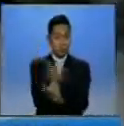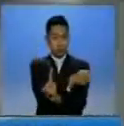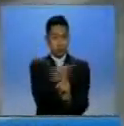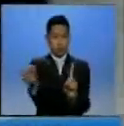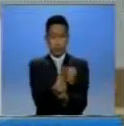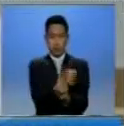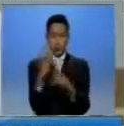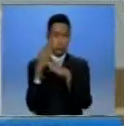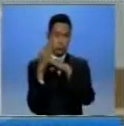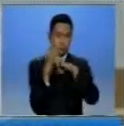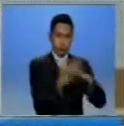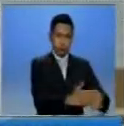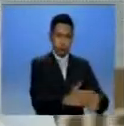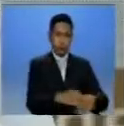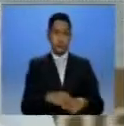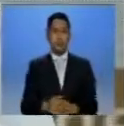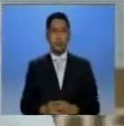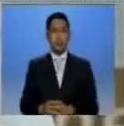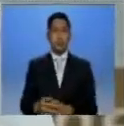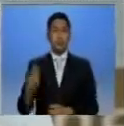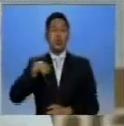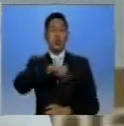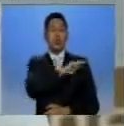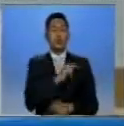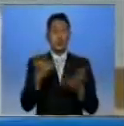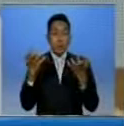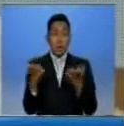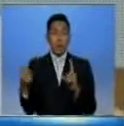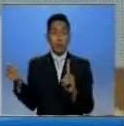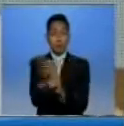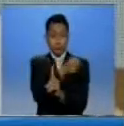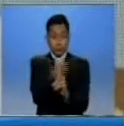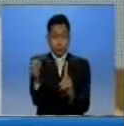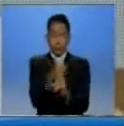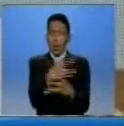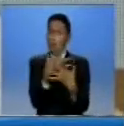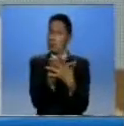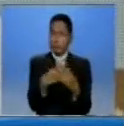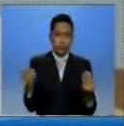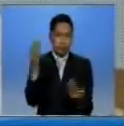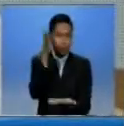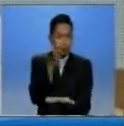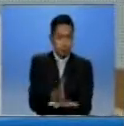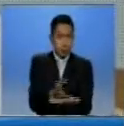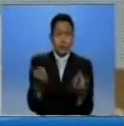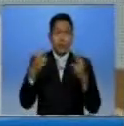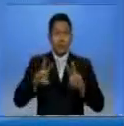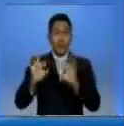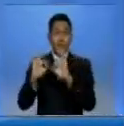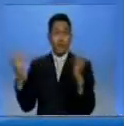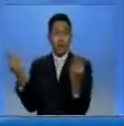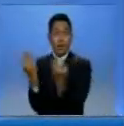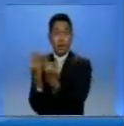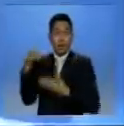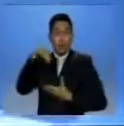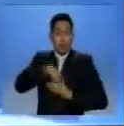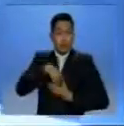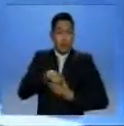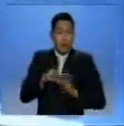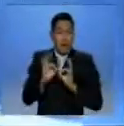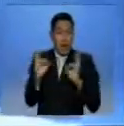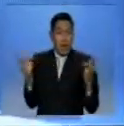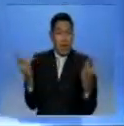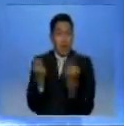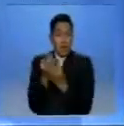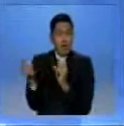mujer. La idea es acabar todo tipo de violencia, pero sobre todo la violencia intrafamiliar. Especialmente la que se